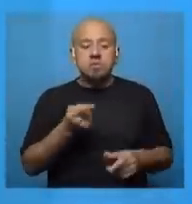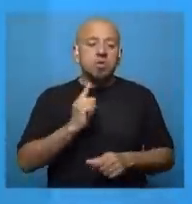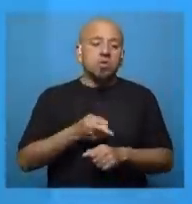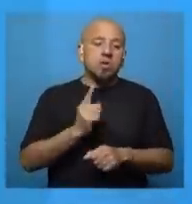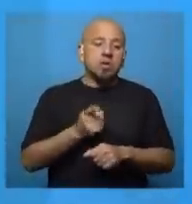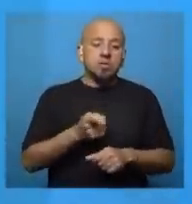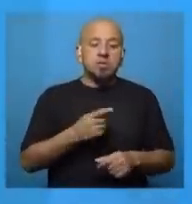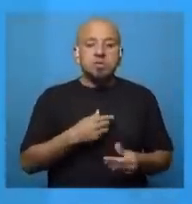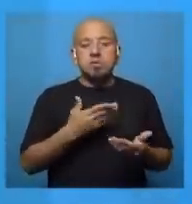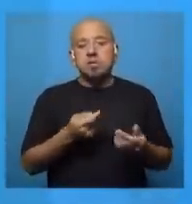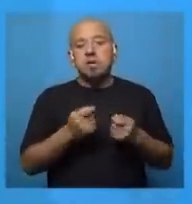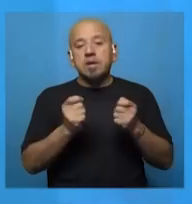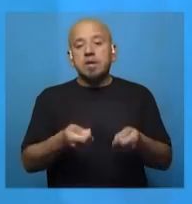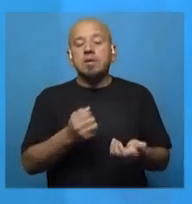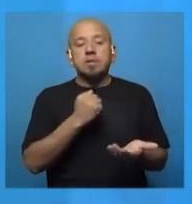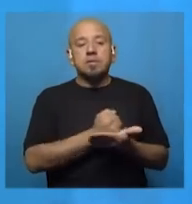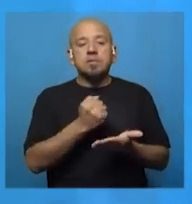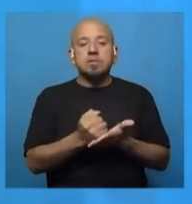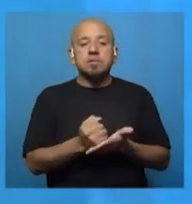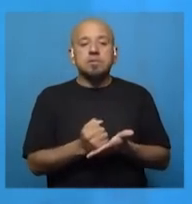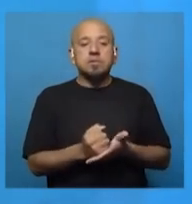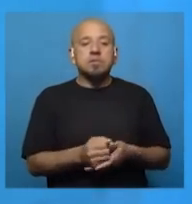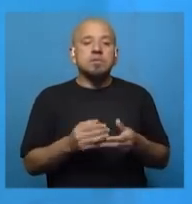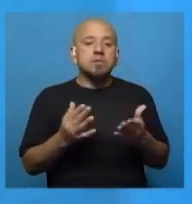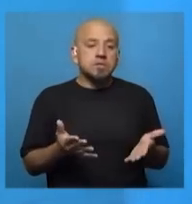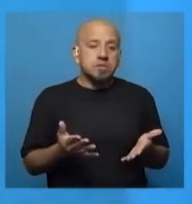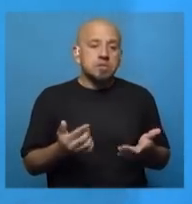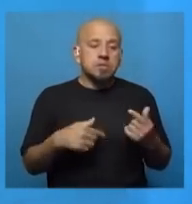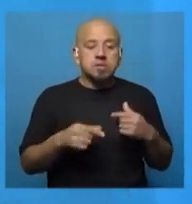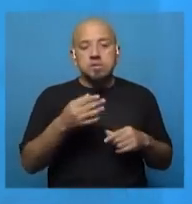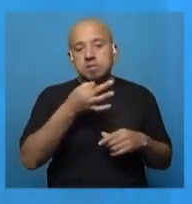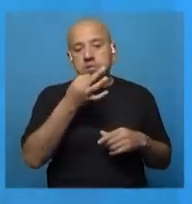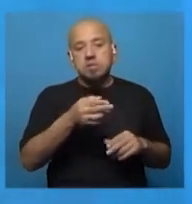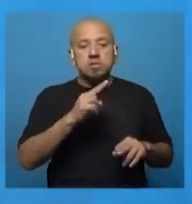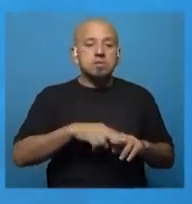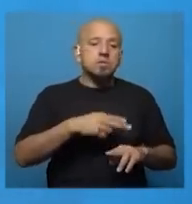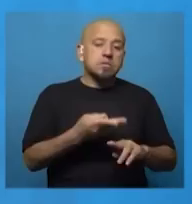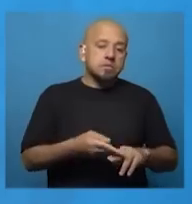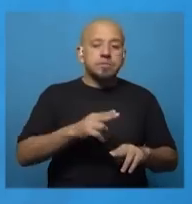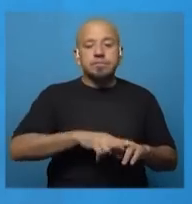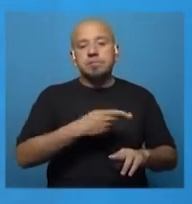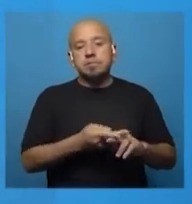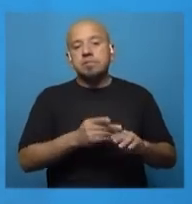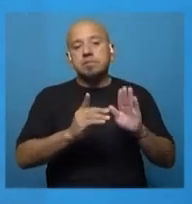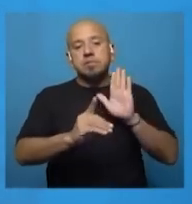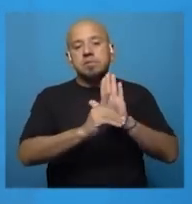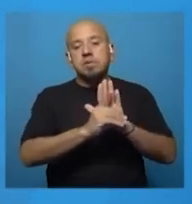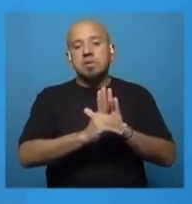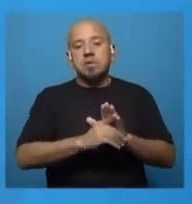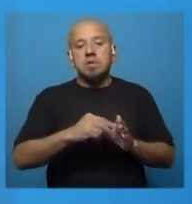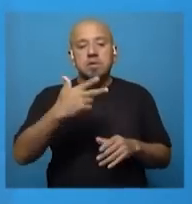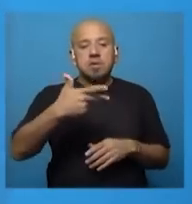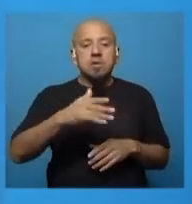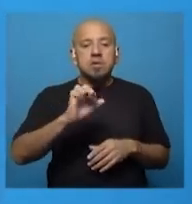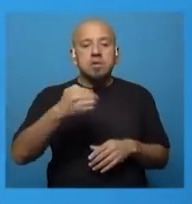a dar ese pasaporte Yo creo que por más que se siga repitiendo ese argumento del famoso decreto ahí que habla Heber